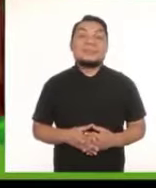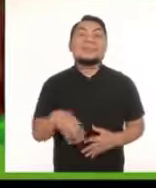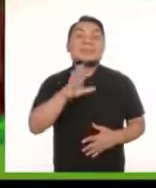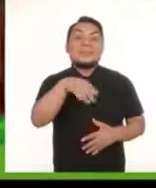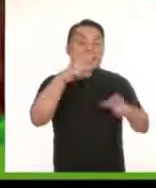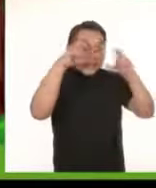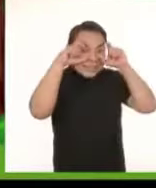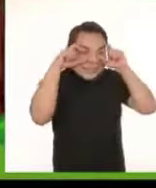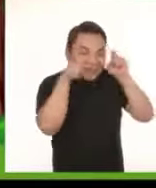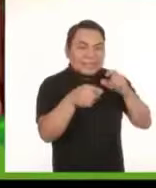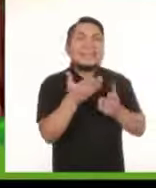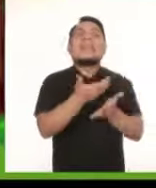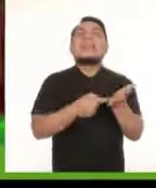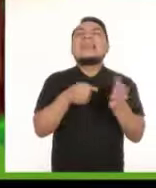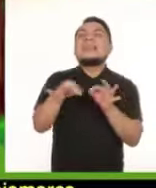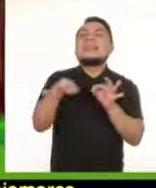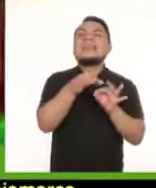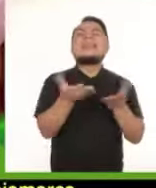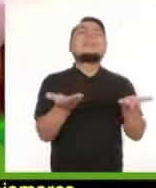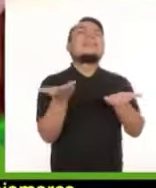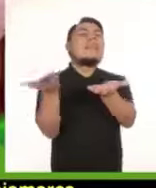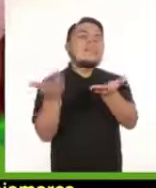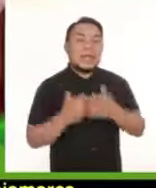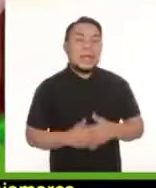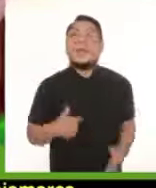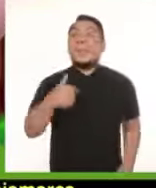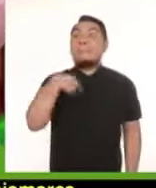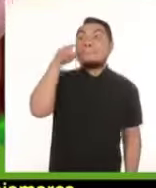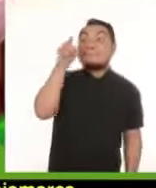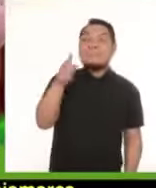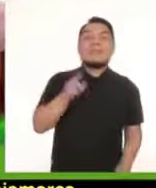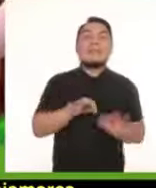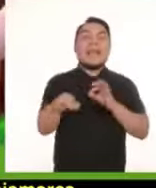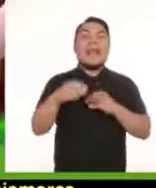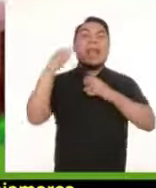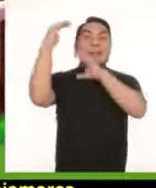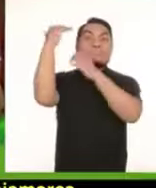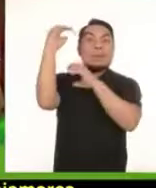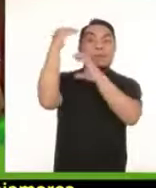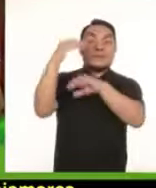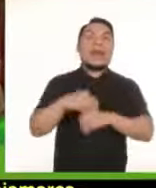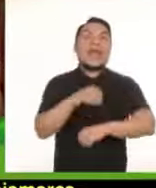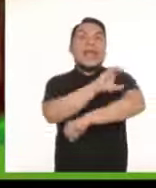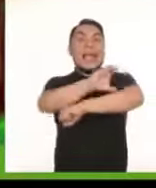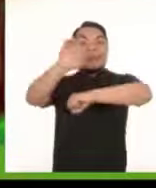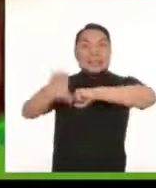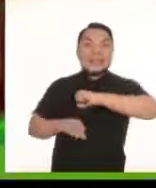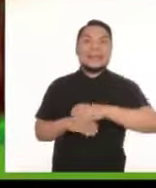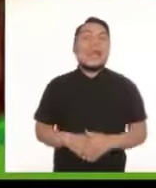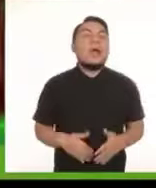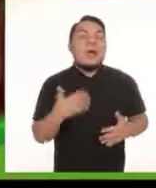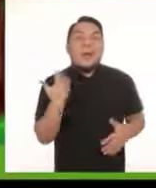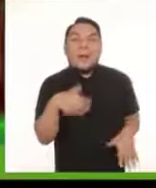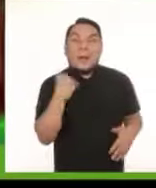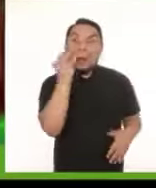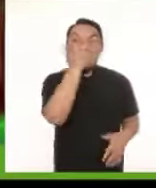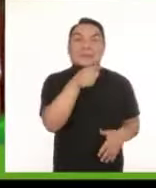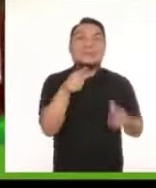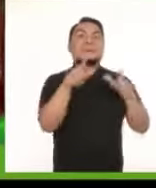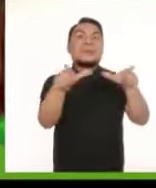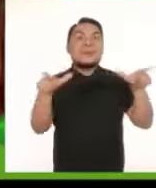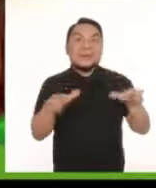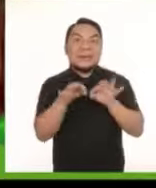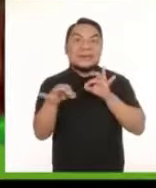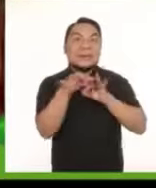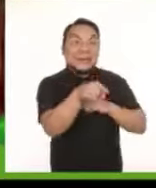Tita, ¿qué región salió? A mí me tocaron las regiones de Piura y Cajamarca. ¡Qué bonitos